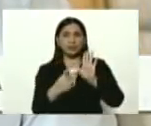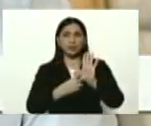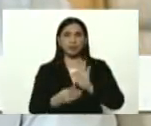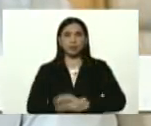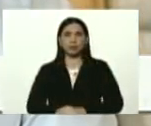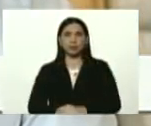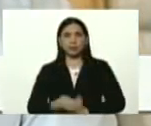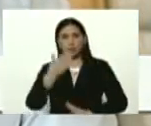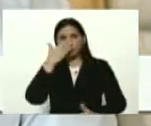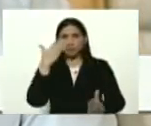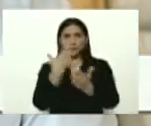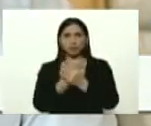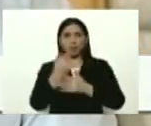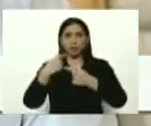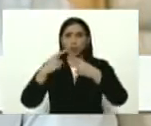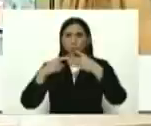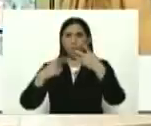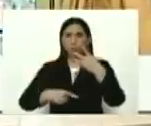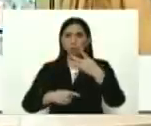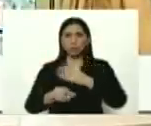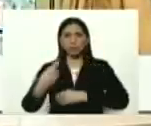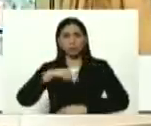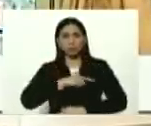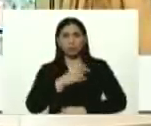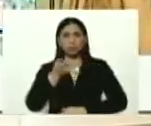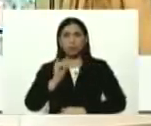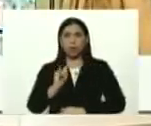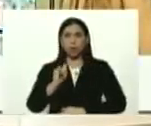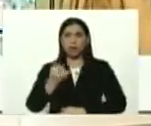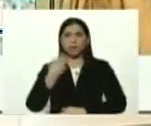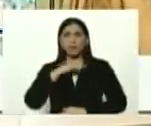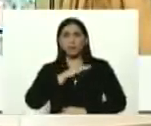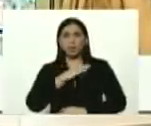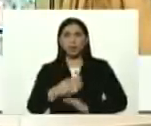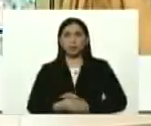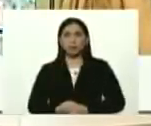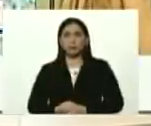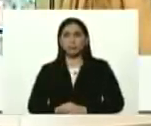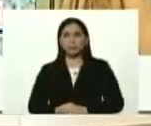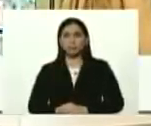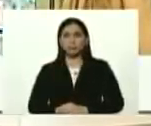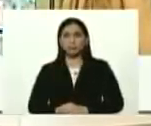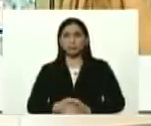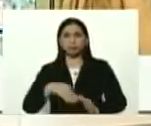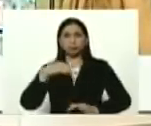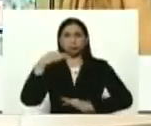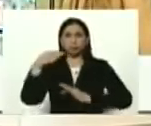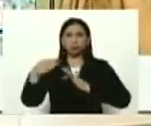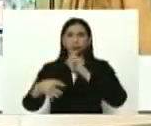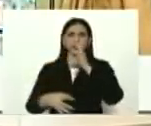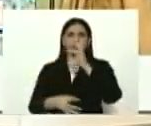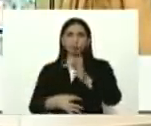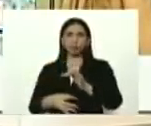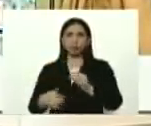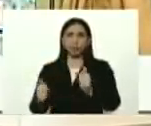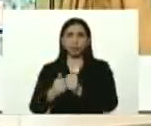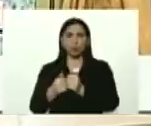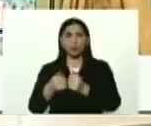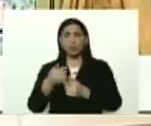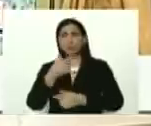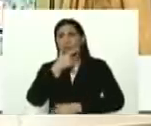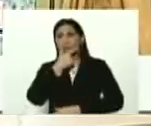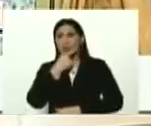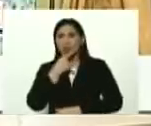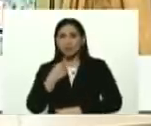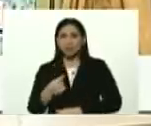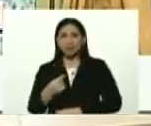de afrontar las cosas. Estamos en una pandemia que se pega, que se contagia con mucha facilidad, con